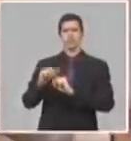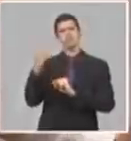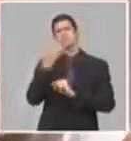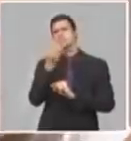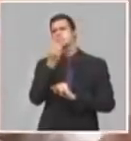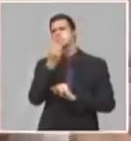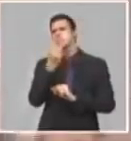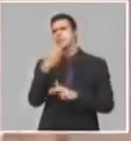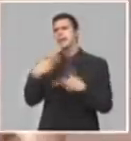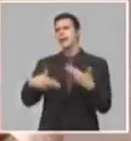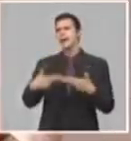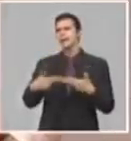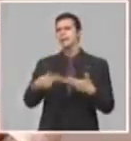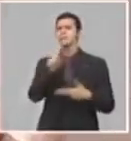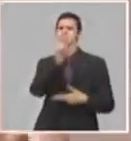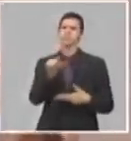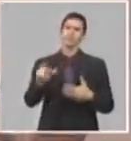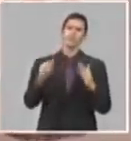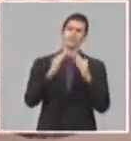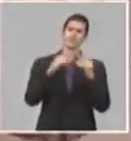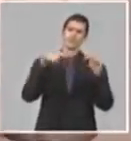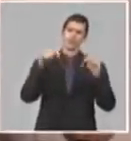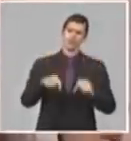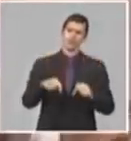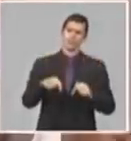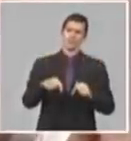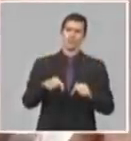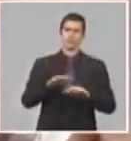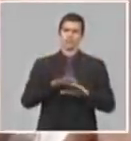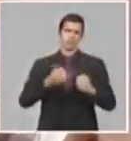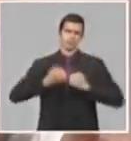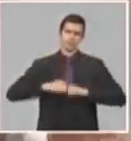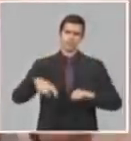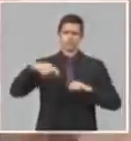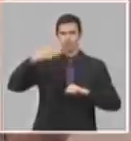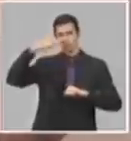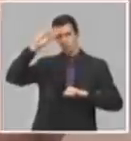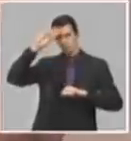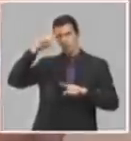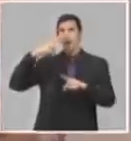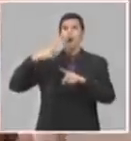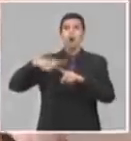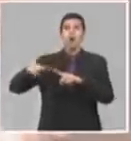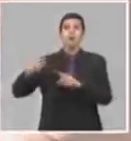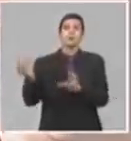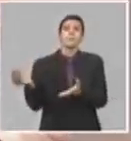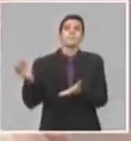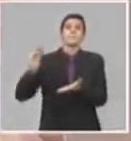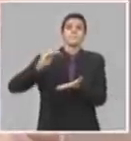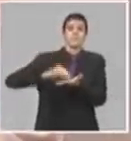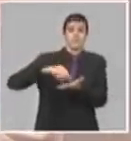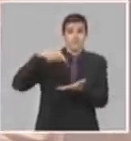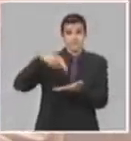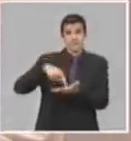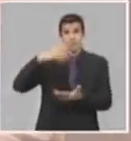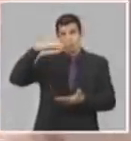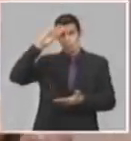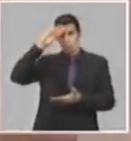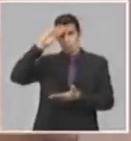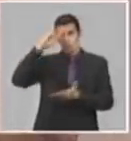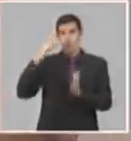a personas jurídicas. Quiere decir que un grupo de personas